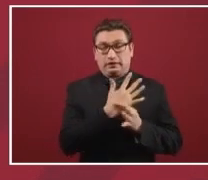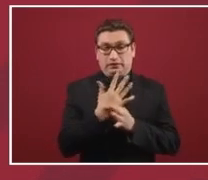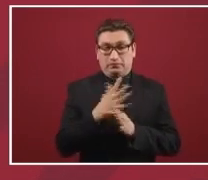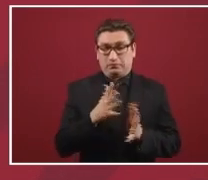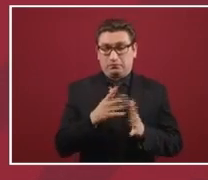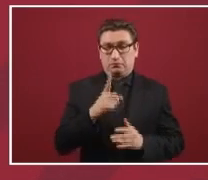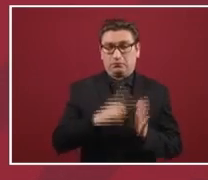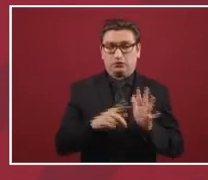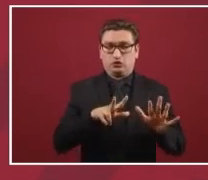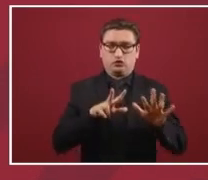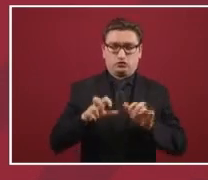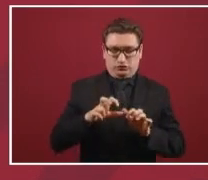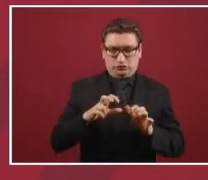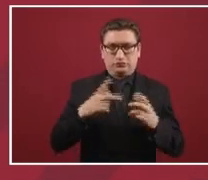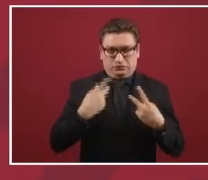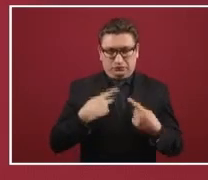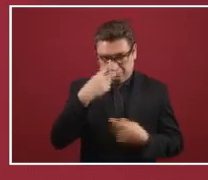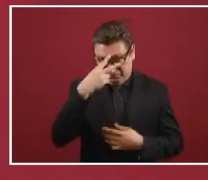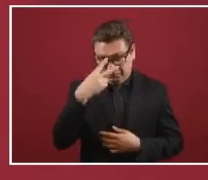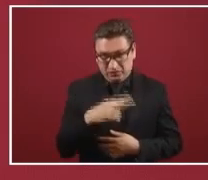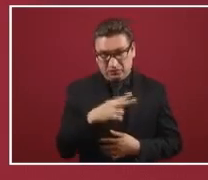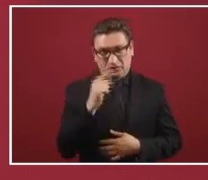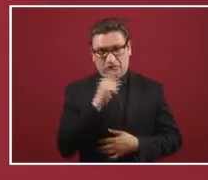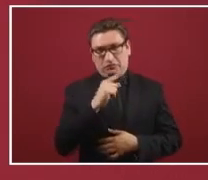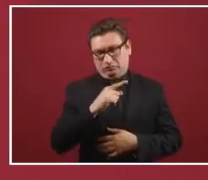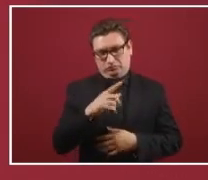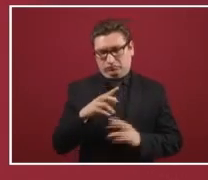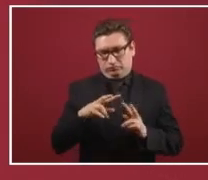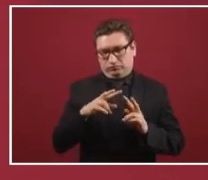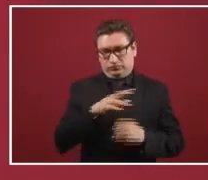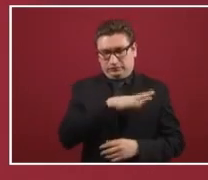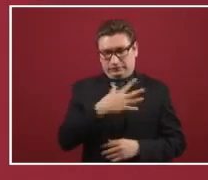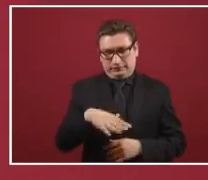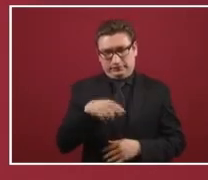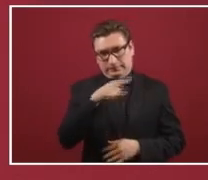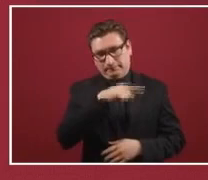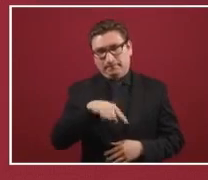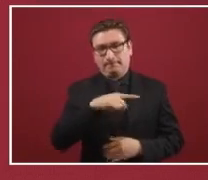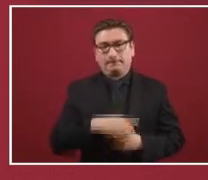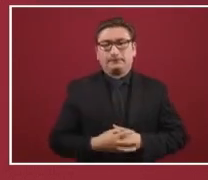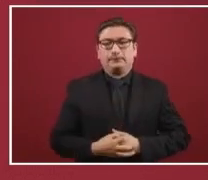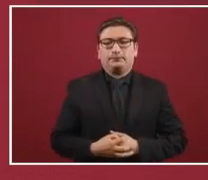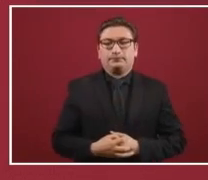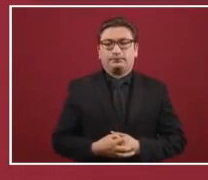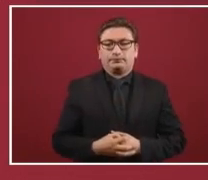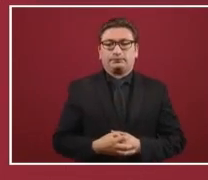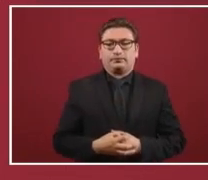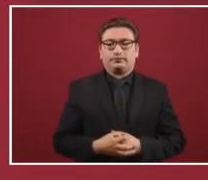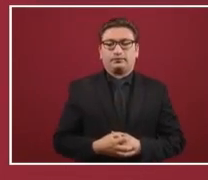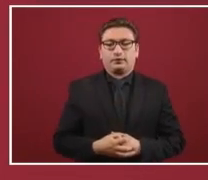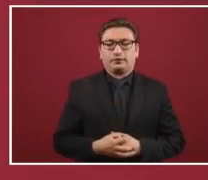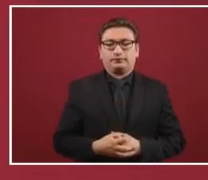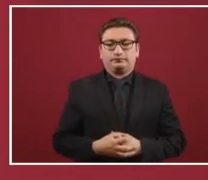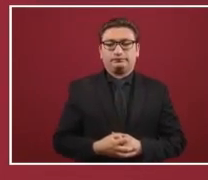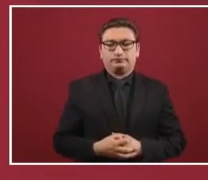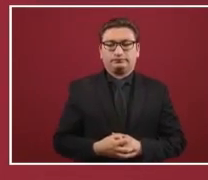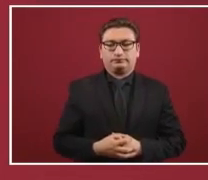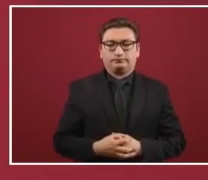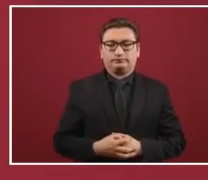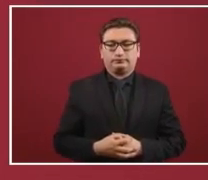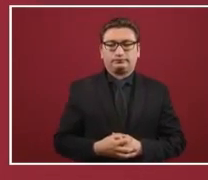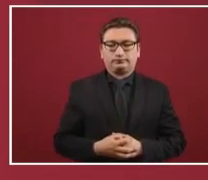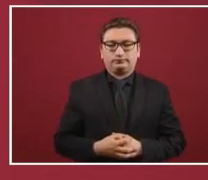1.800 los mexicanos en general que están